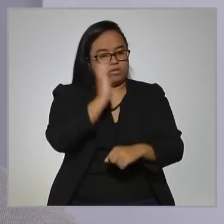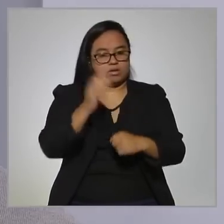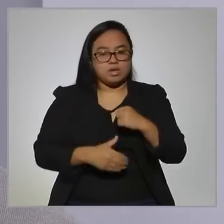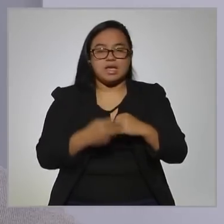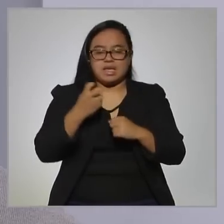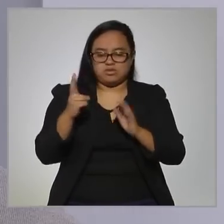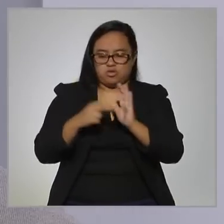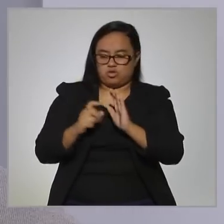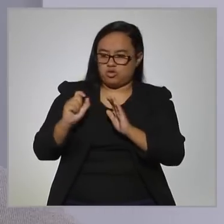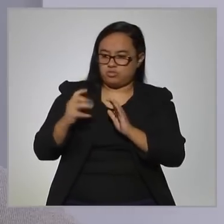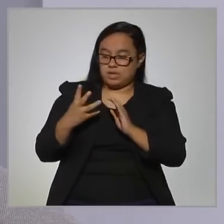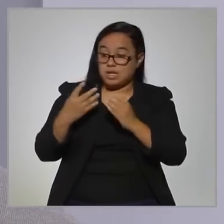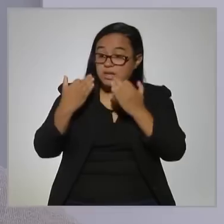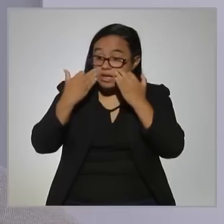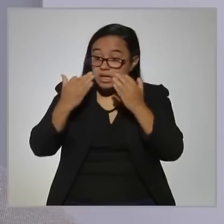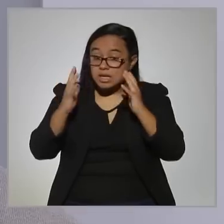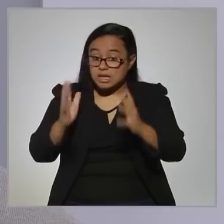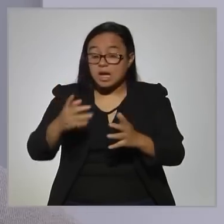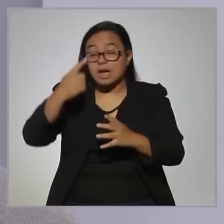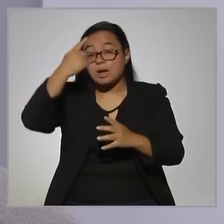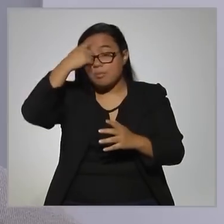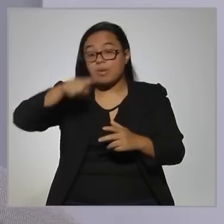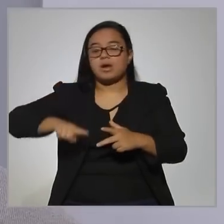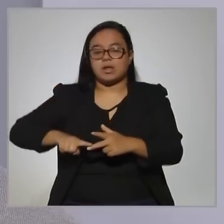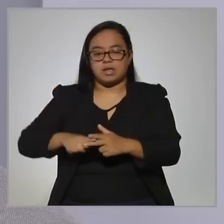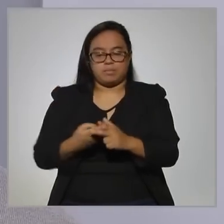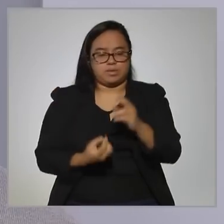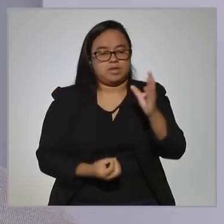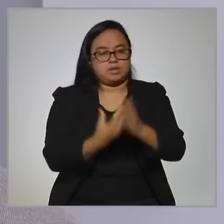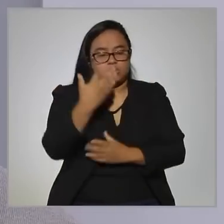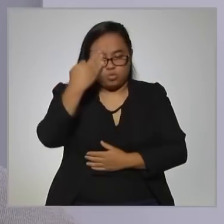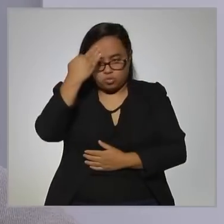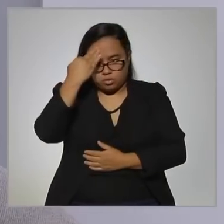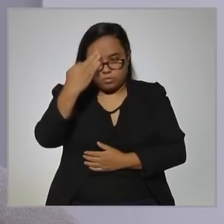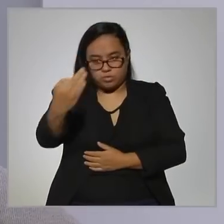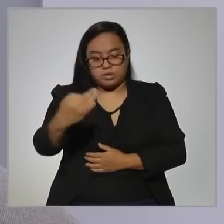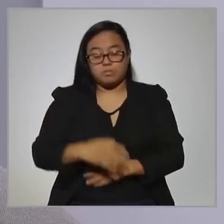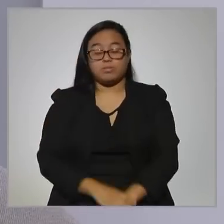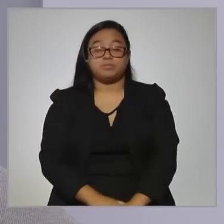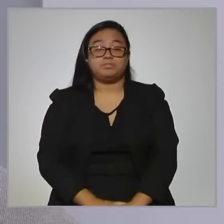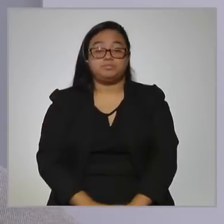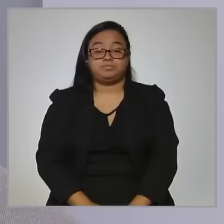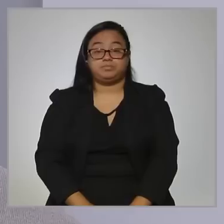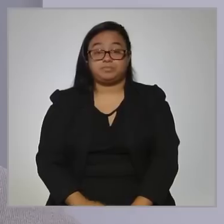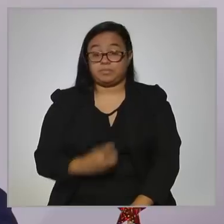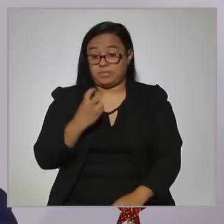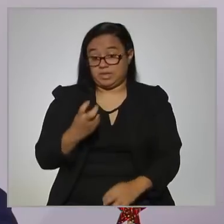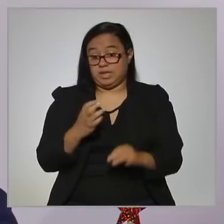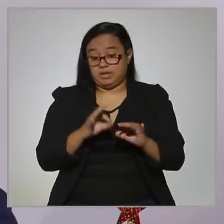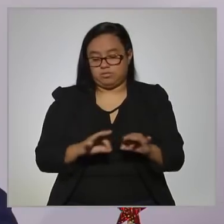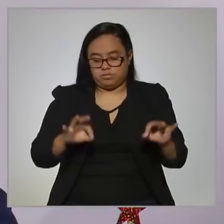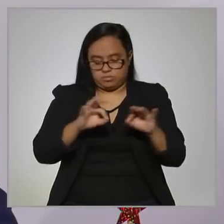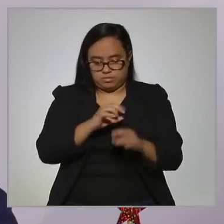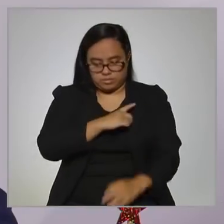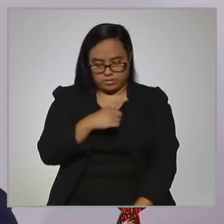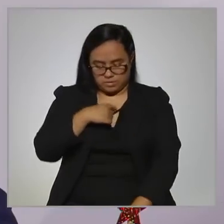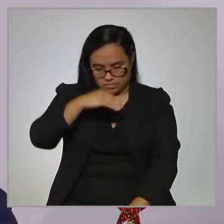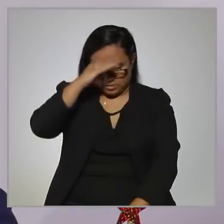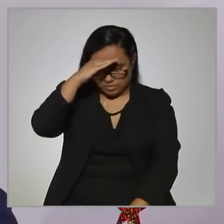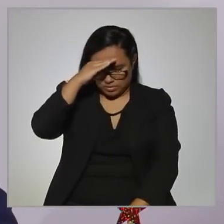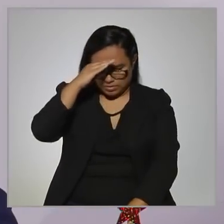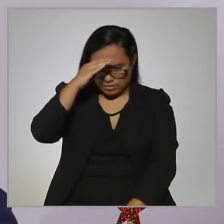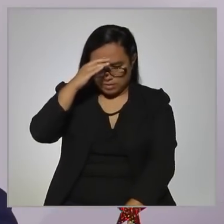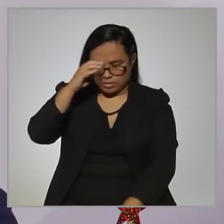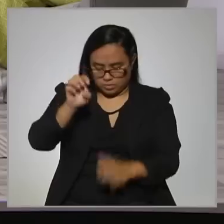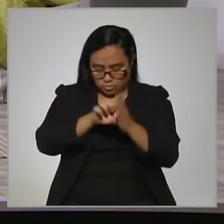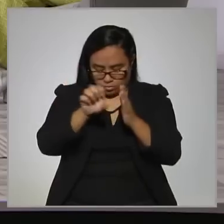el 2024 para abrirnos a un nuevo momento. Me parece que es importante también plantear el hecho de que